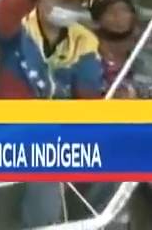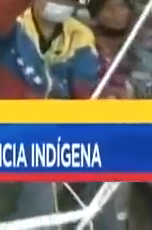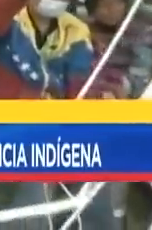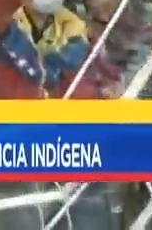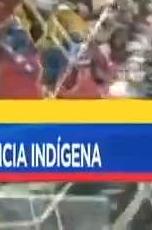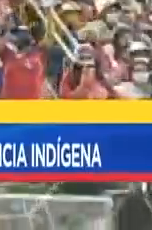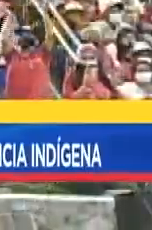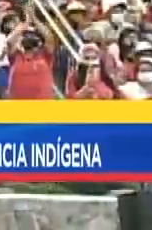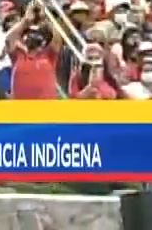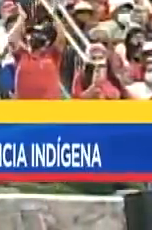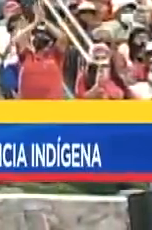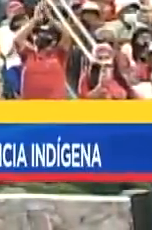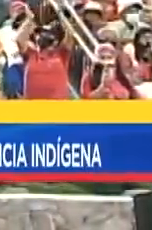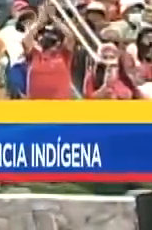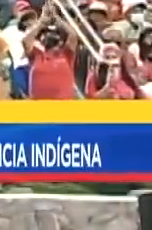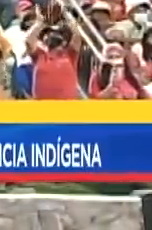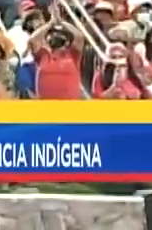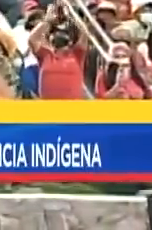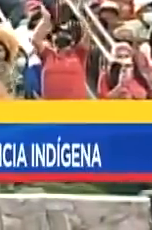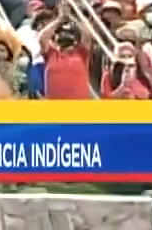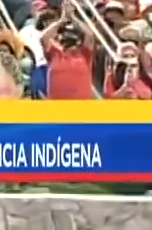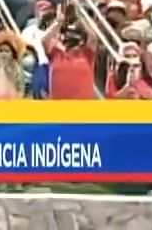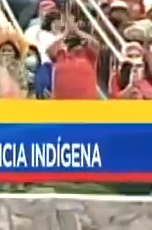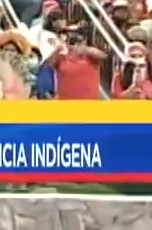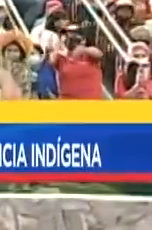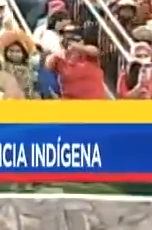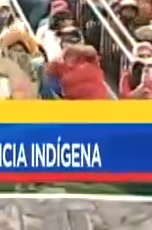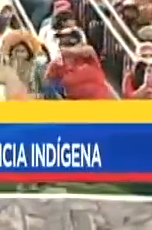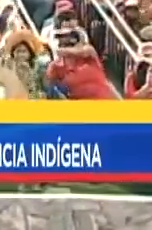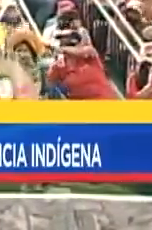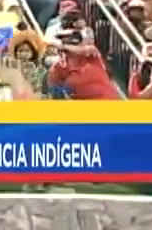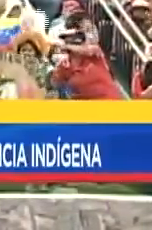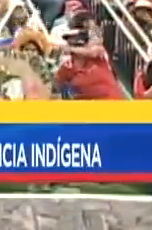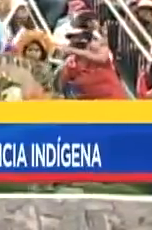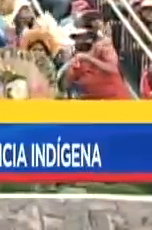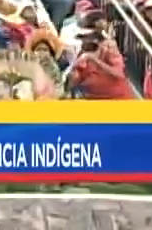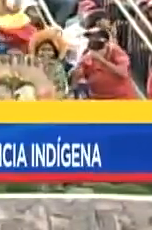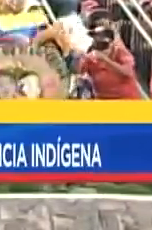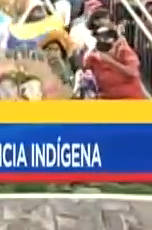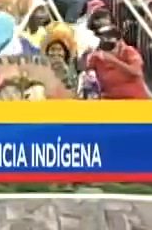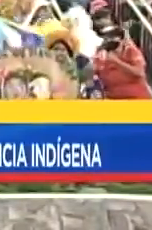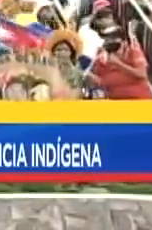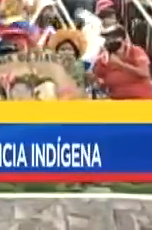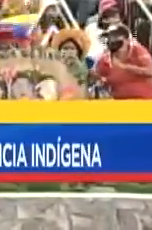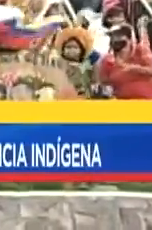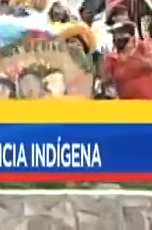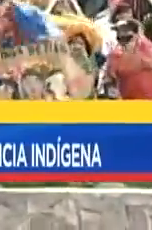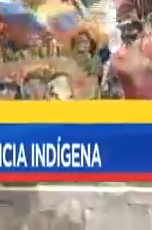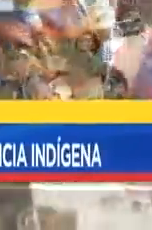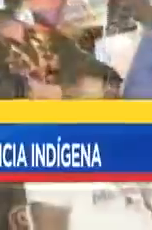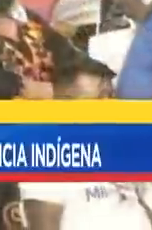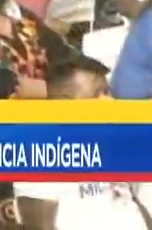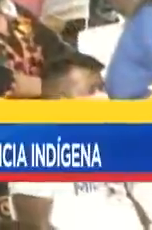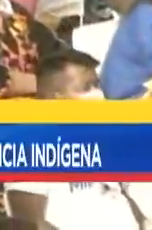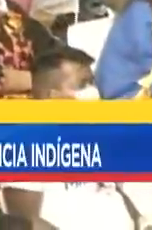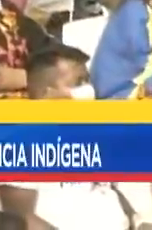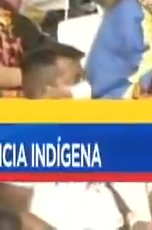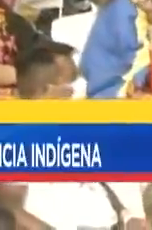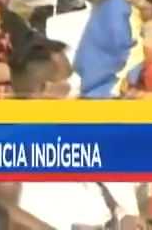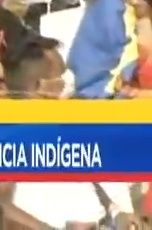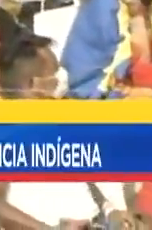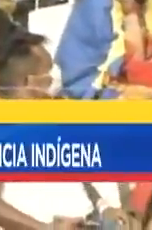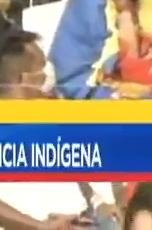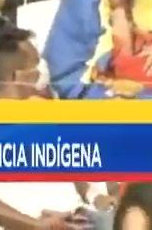de todos los más de 40 pueblos indígenas que están en nuestra nación. Es esta tarde cuando